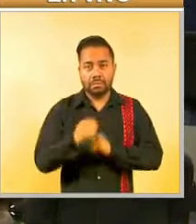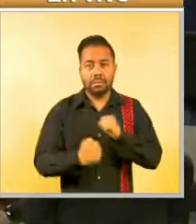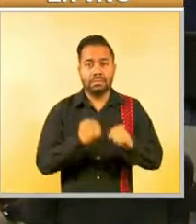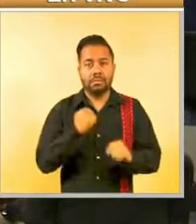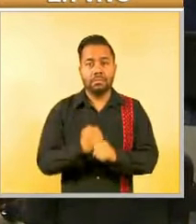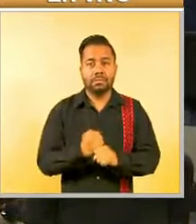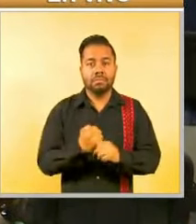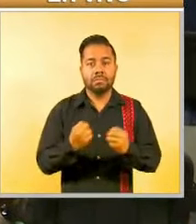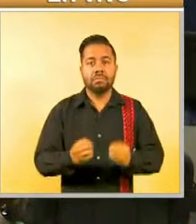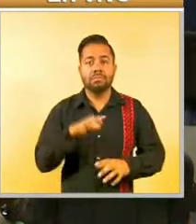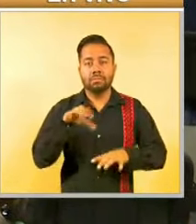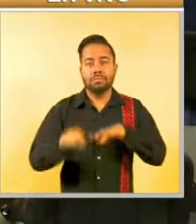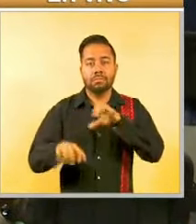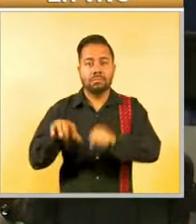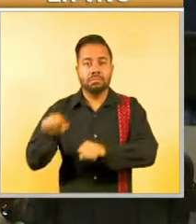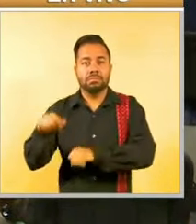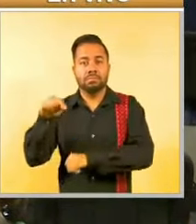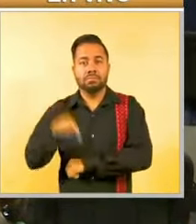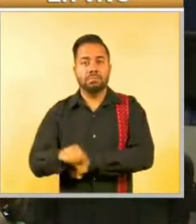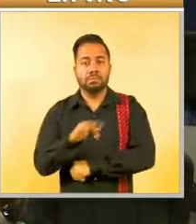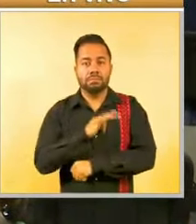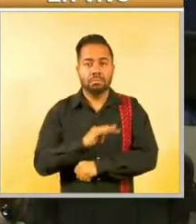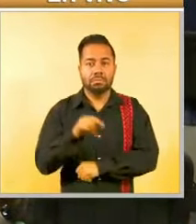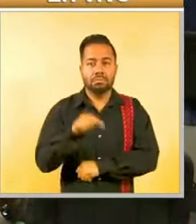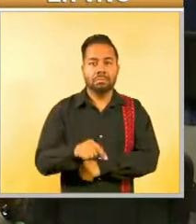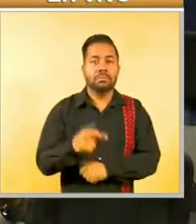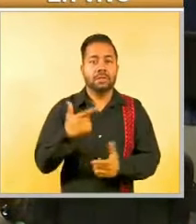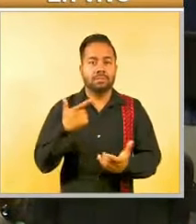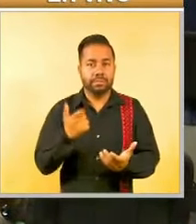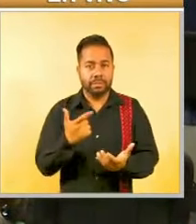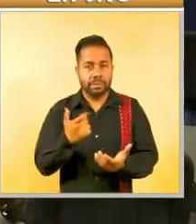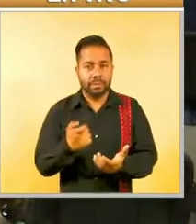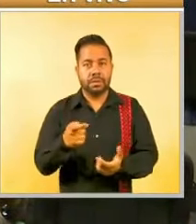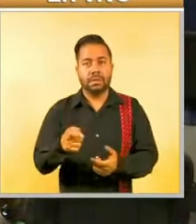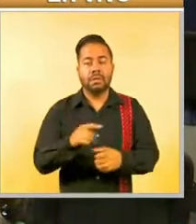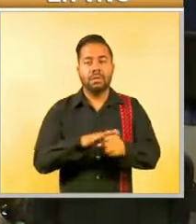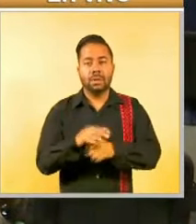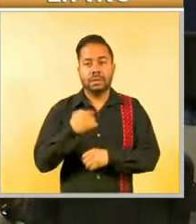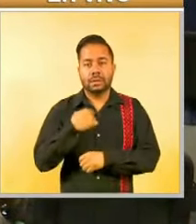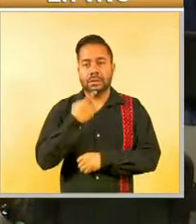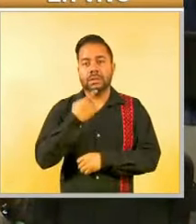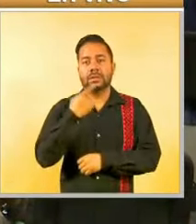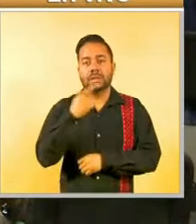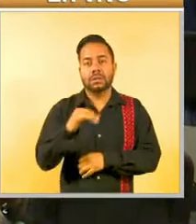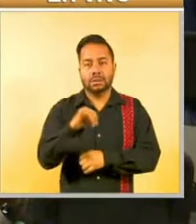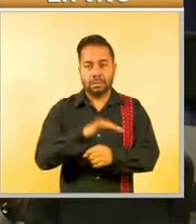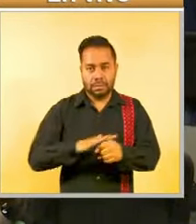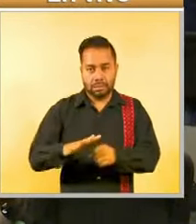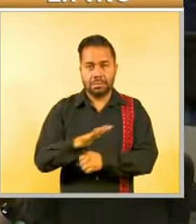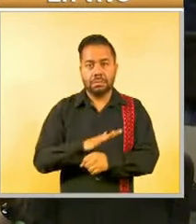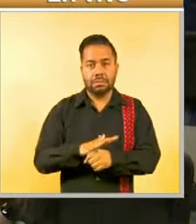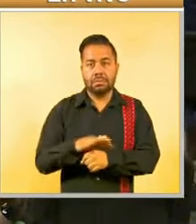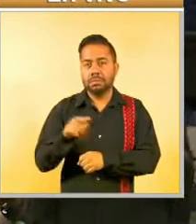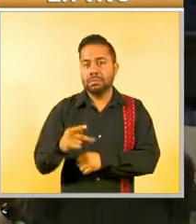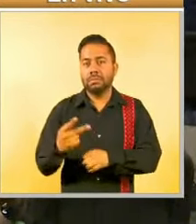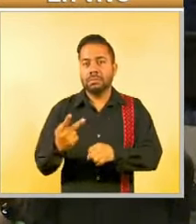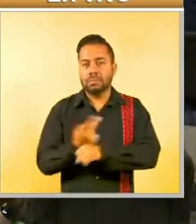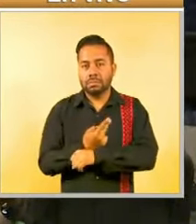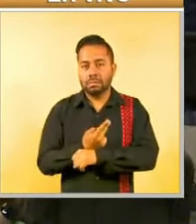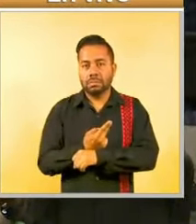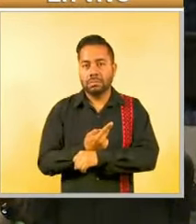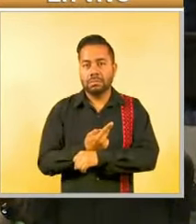y cuántos aseguramientos se han hecho se ha asegurado lo que es armamento ahí fue donde dimos seguimiento allá en el isbo donde